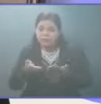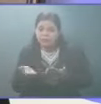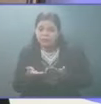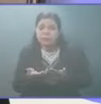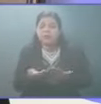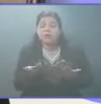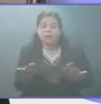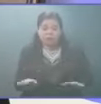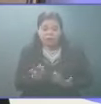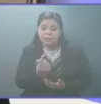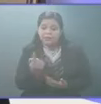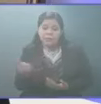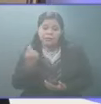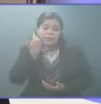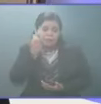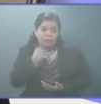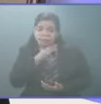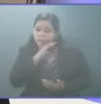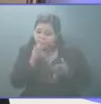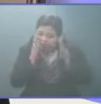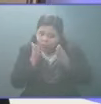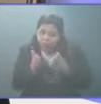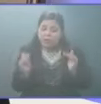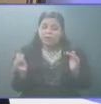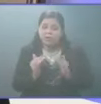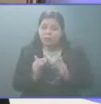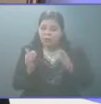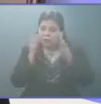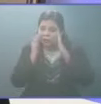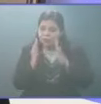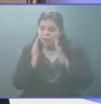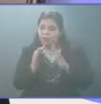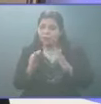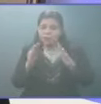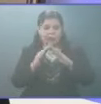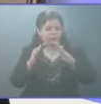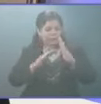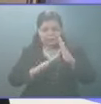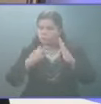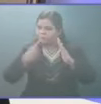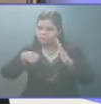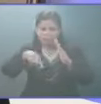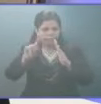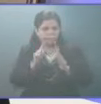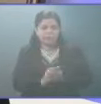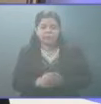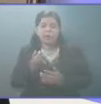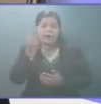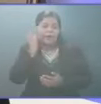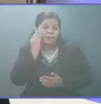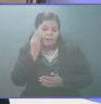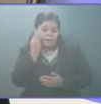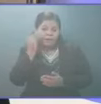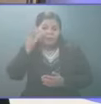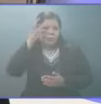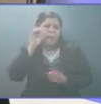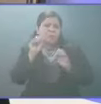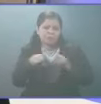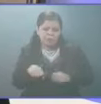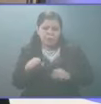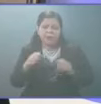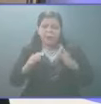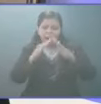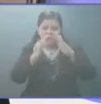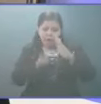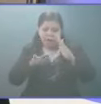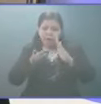convalecencia por enfermedades, y la atención que damos es de estadía permanente. En redes sociales, pues se puede encontrar como Hogar Jardín